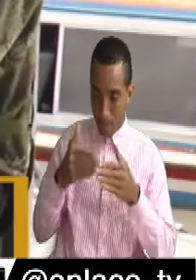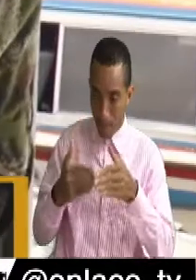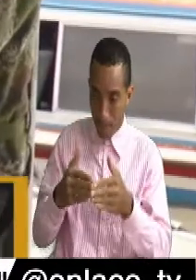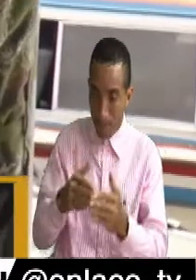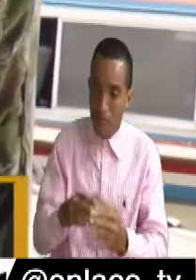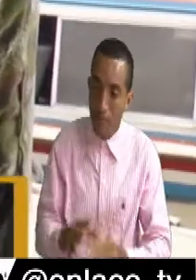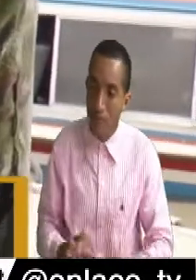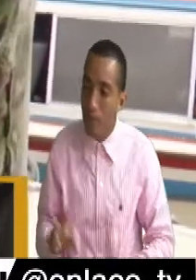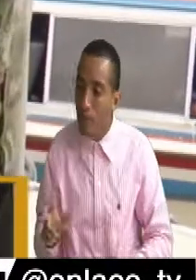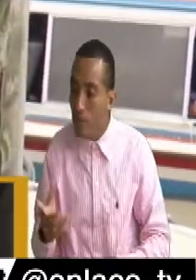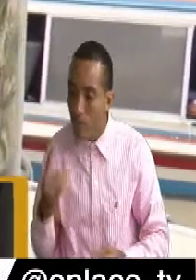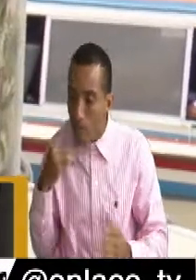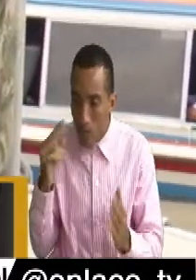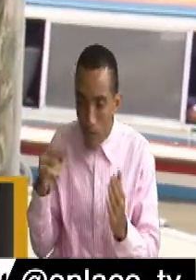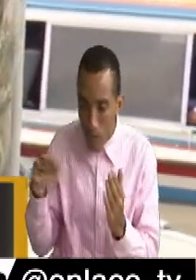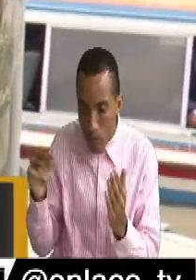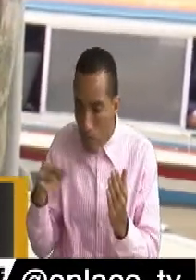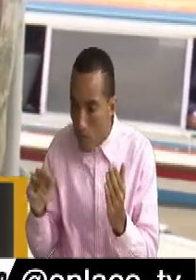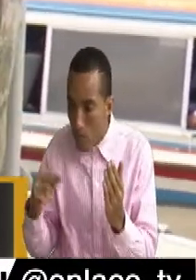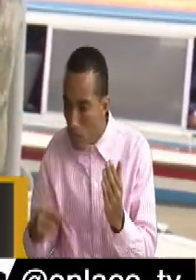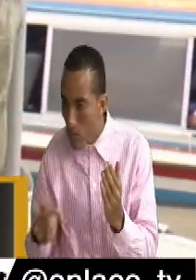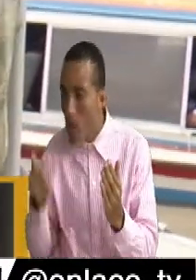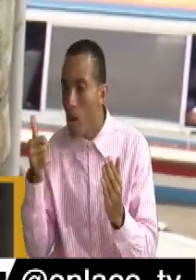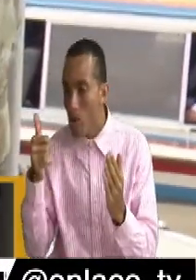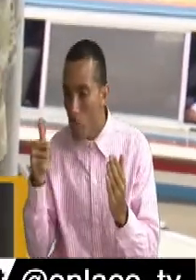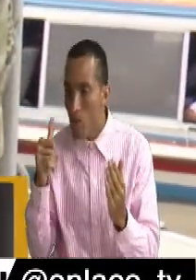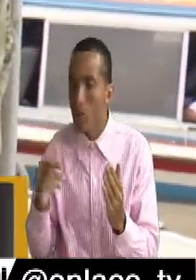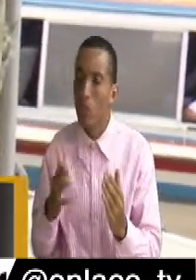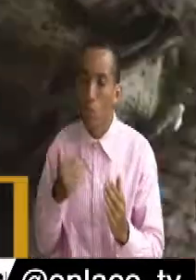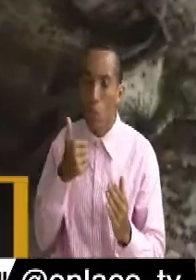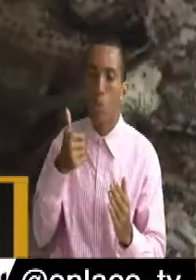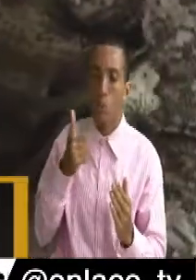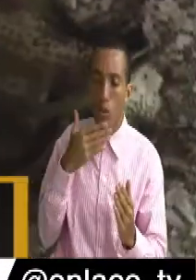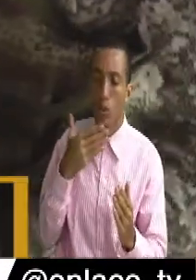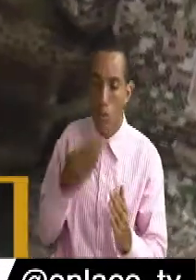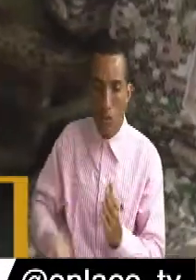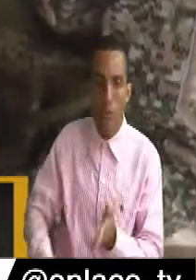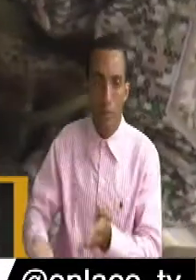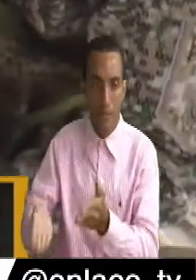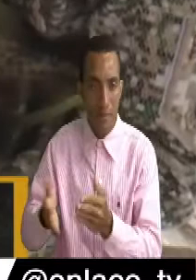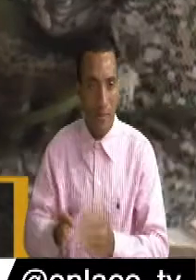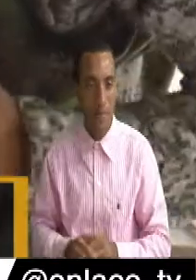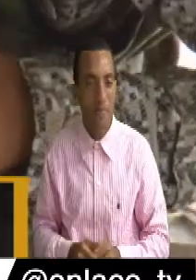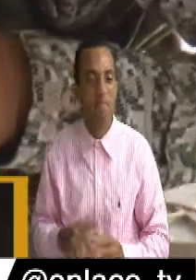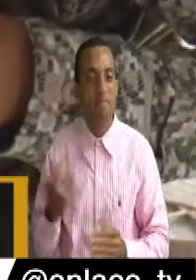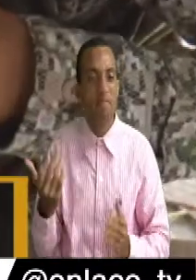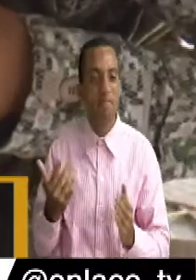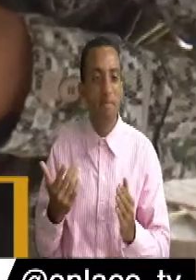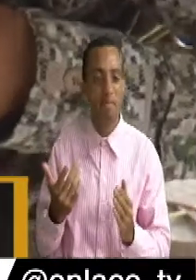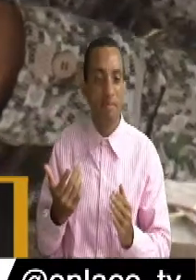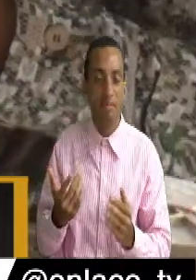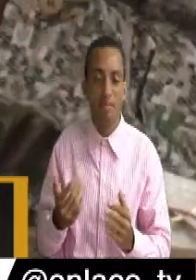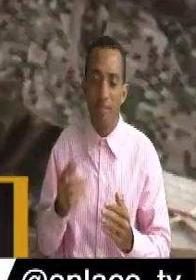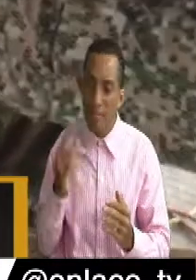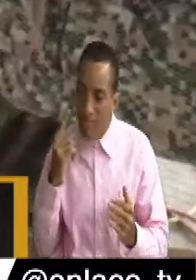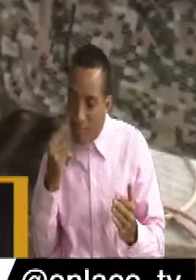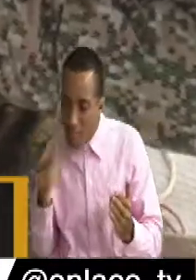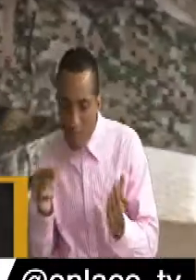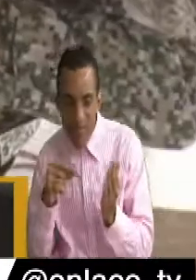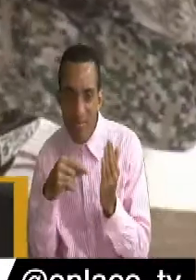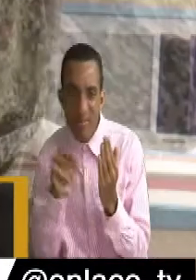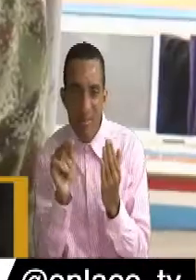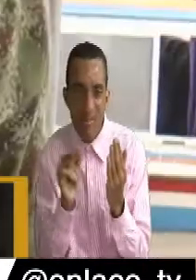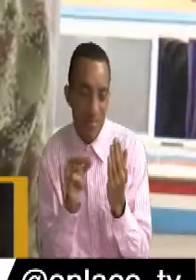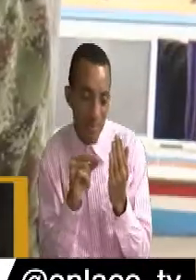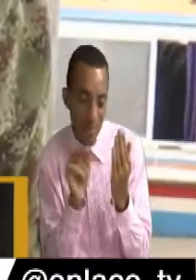de garantizarle la seguridad a los pasajeros que transitan por este medio. ¿Qué se exige? ¿Qué se pide? ¿Qué se verifica? ¿Qué se controla?